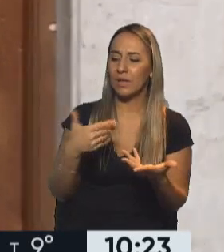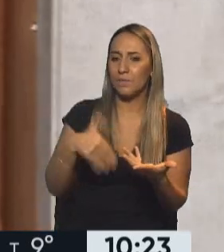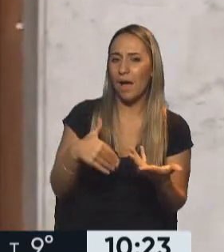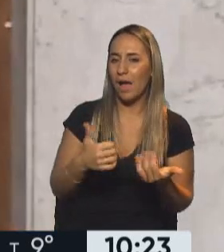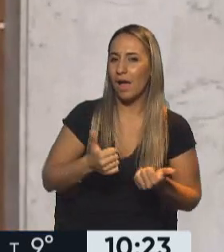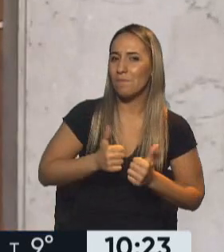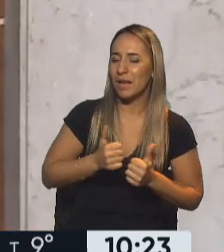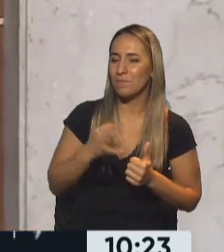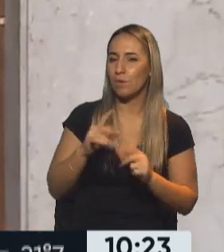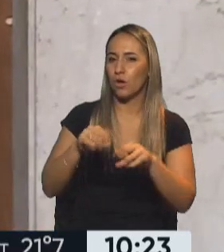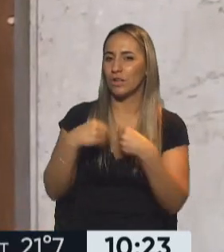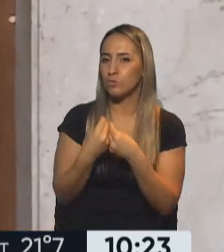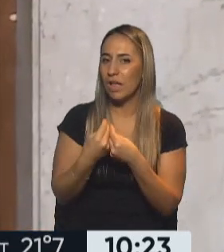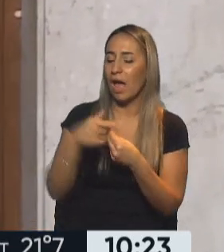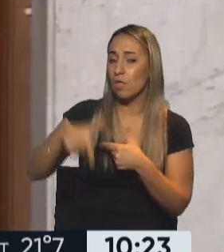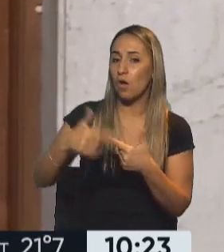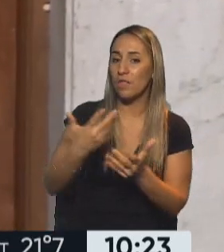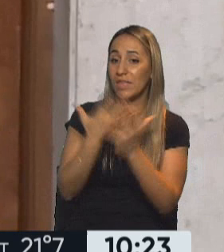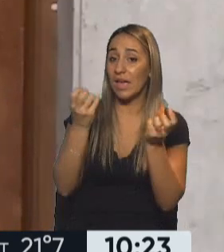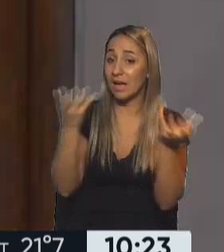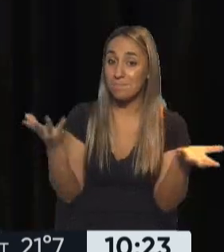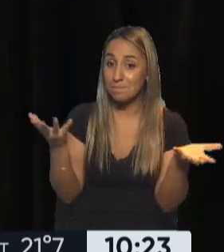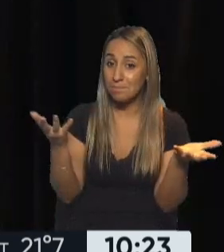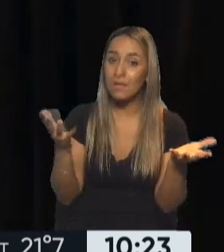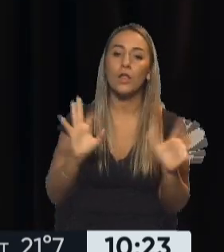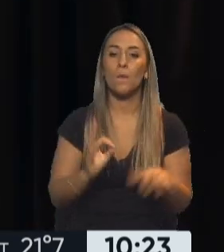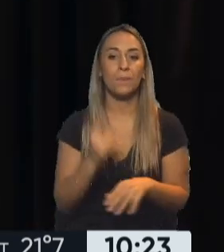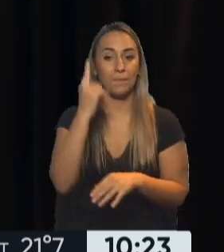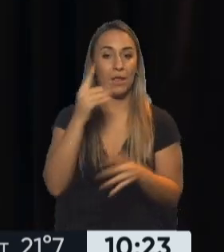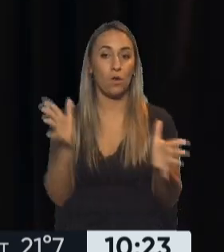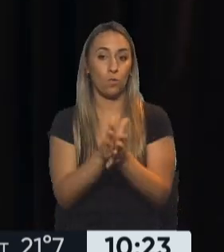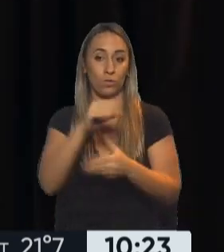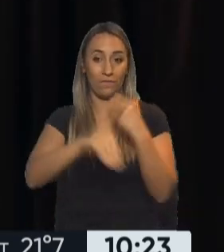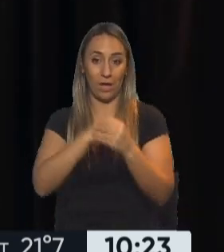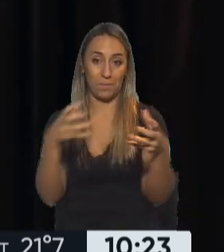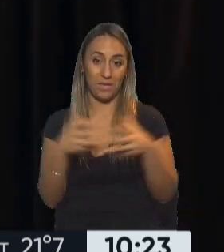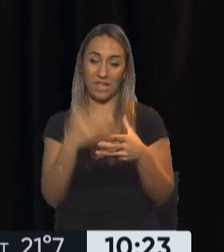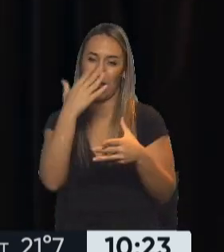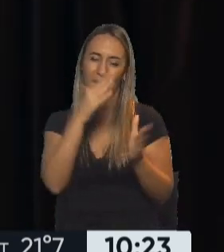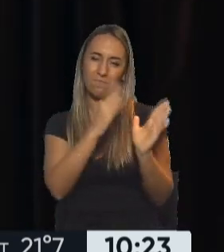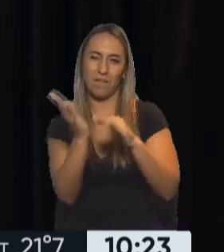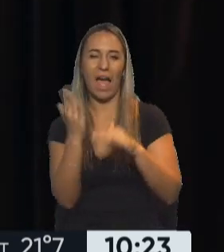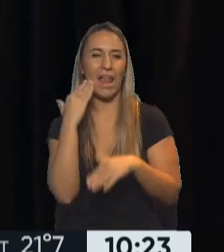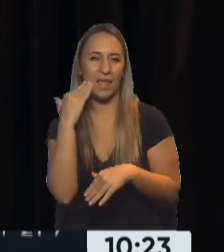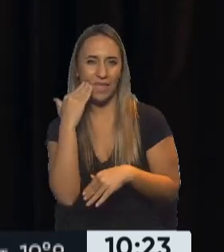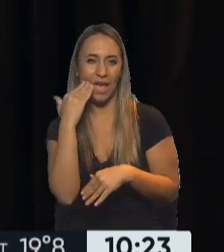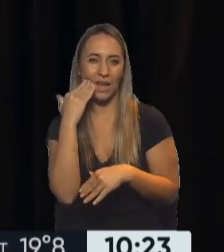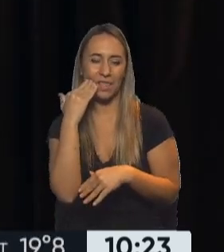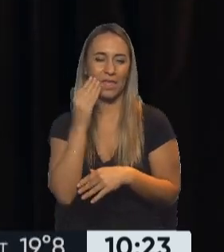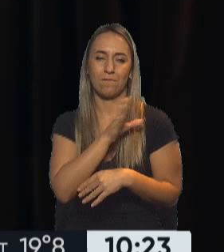los resultados, cómo va a ser la jornada de hoy. No, primero con la familia y después a la tardecita ya nos juntaremos con el gabinete